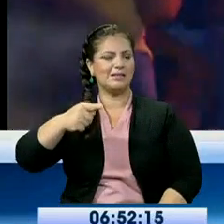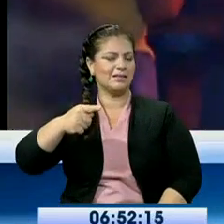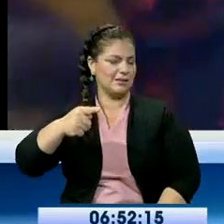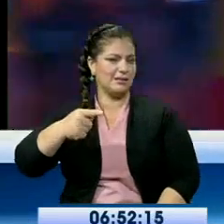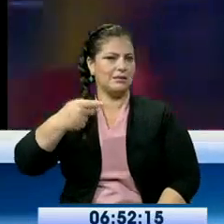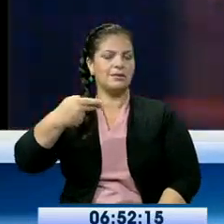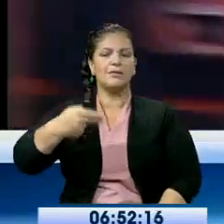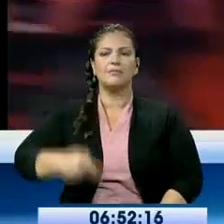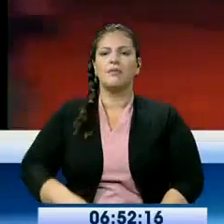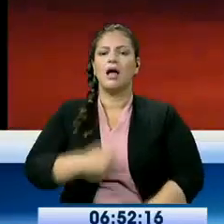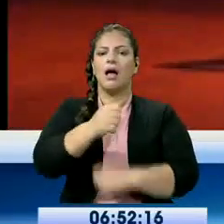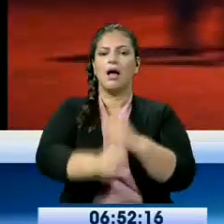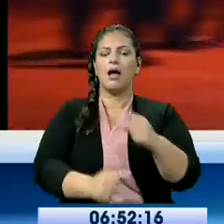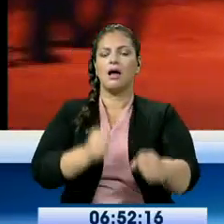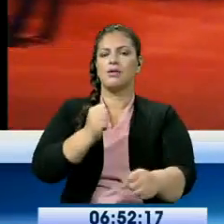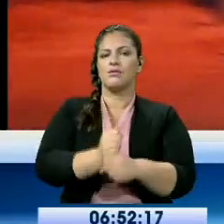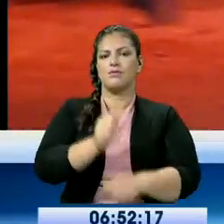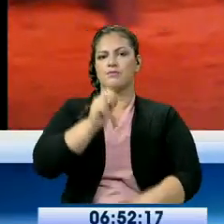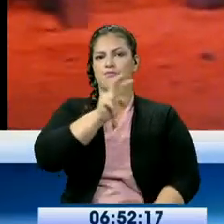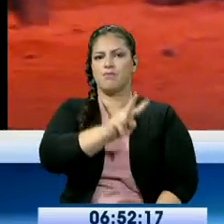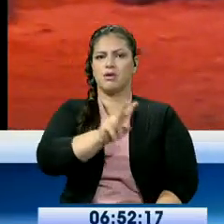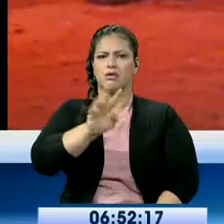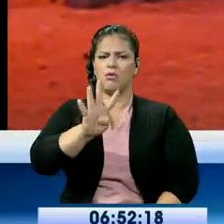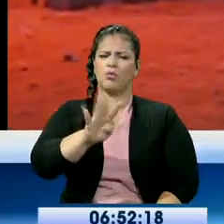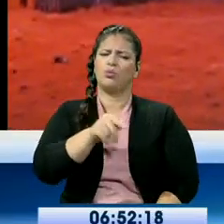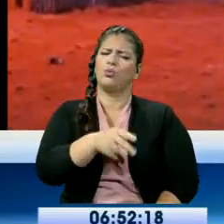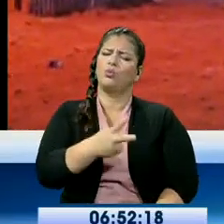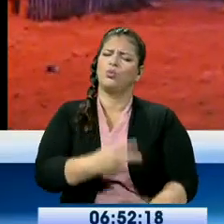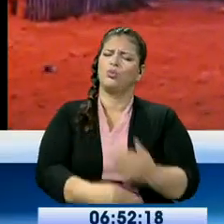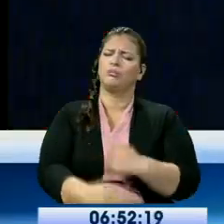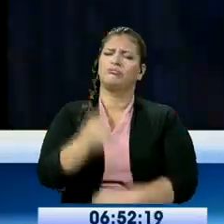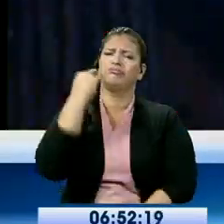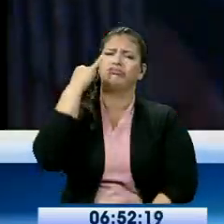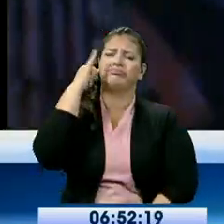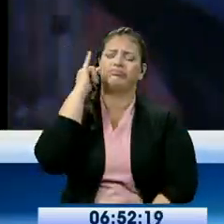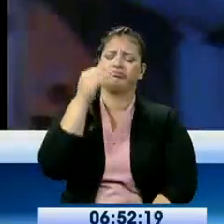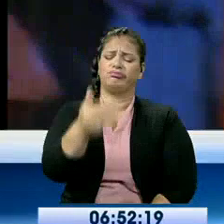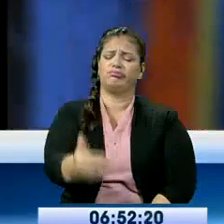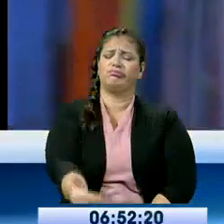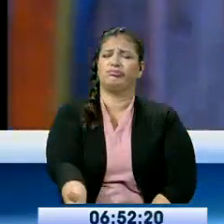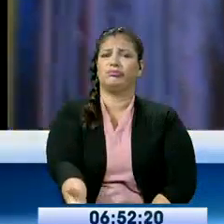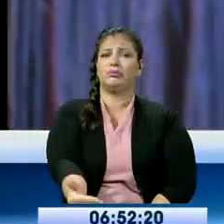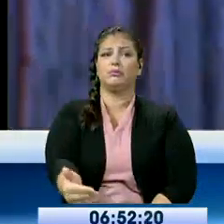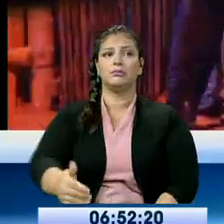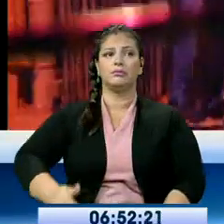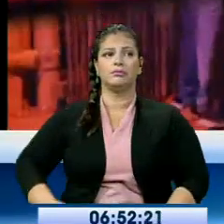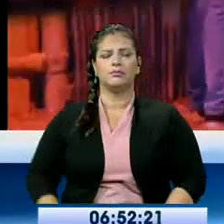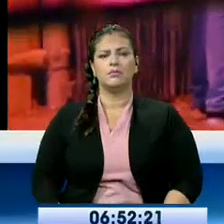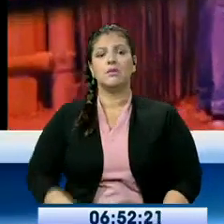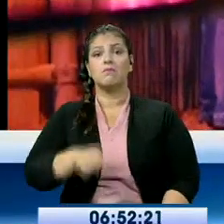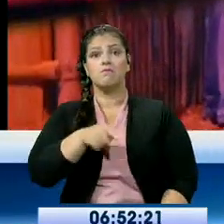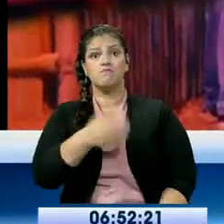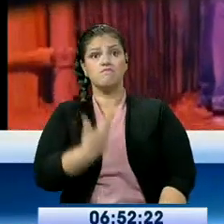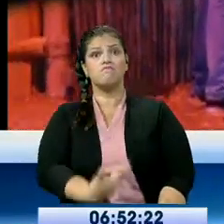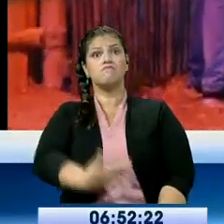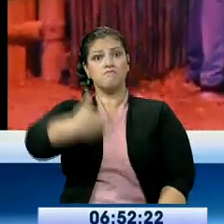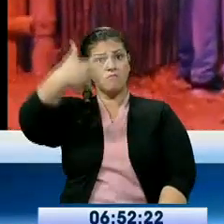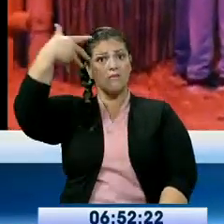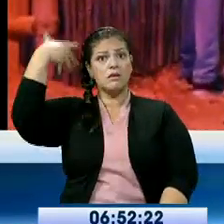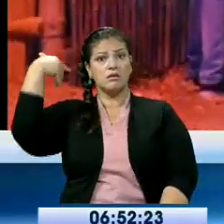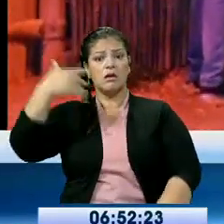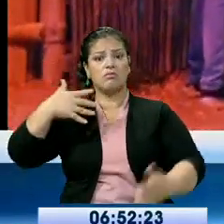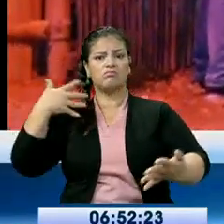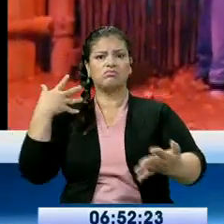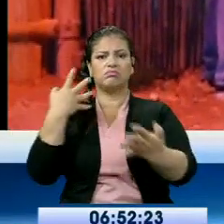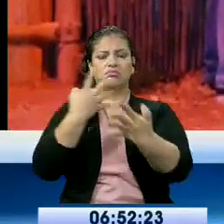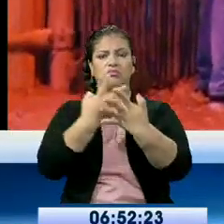en el sector y deja una pequeña en la orfandad. En cuanto a sus antecedentes, la policía manifestó